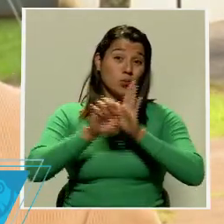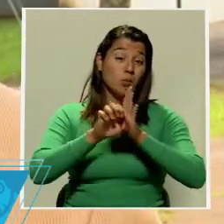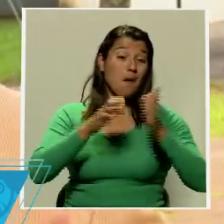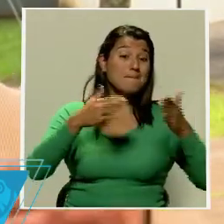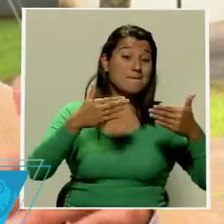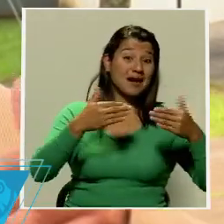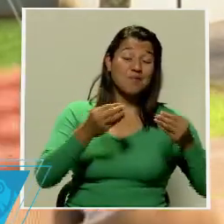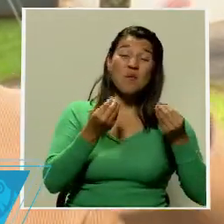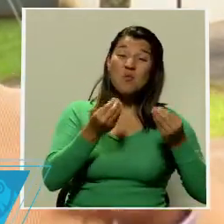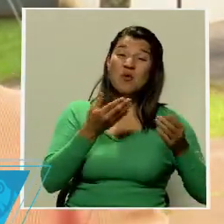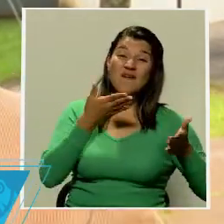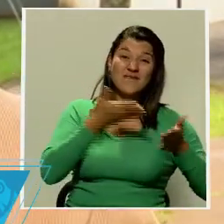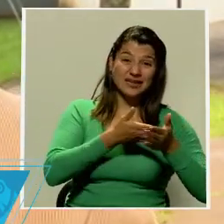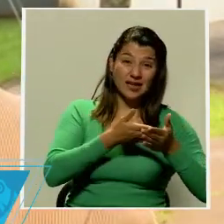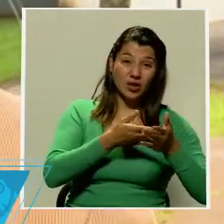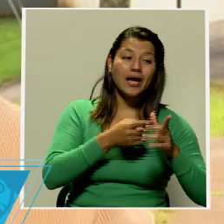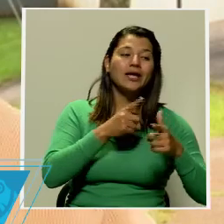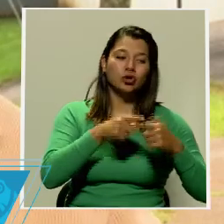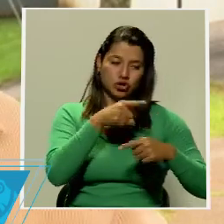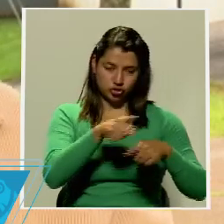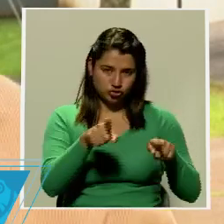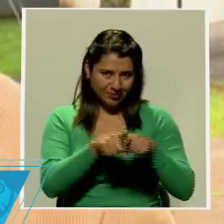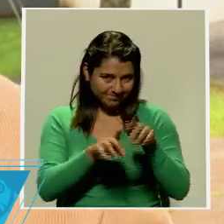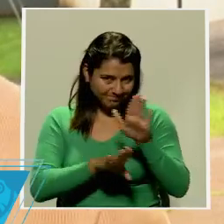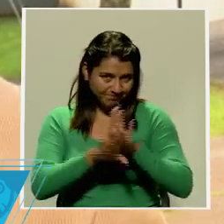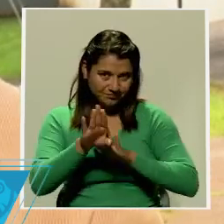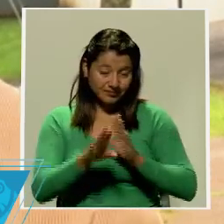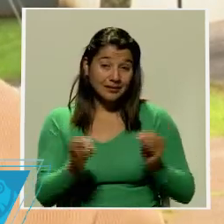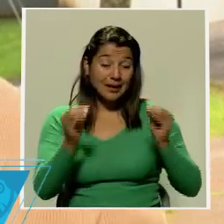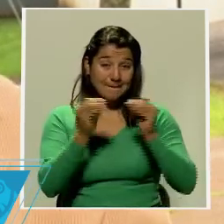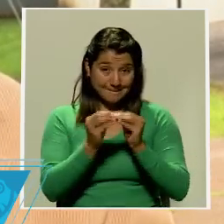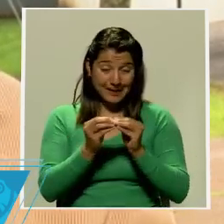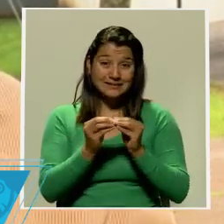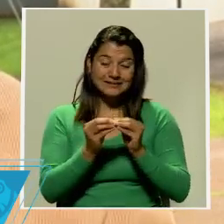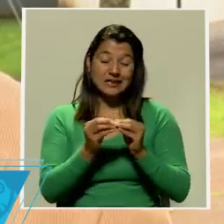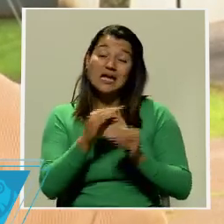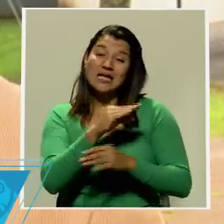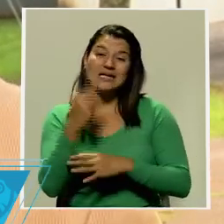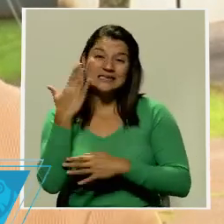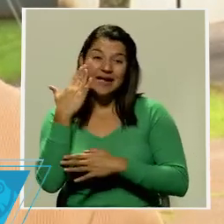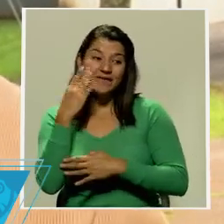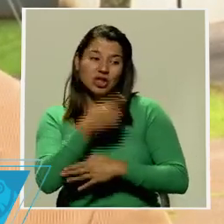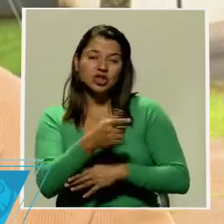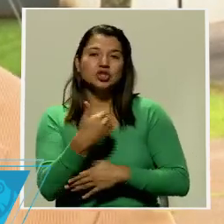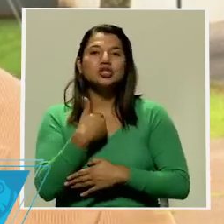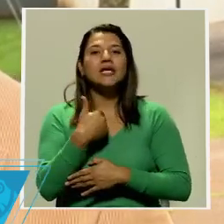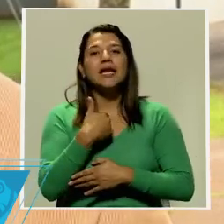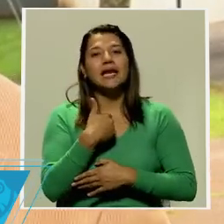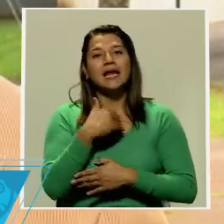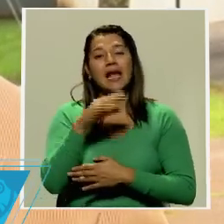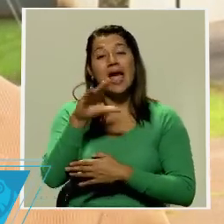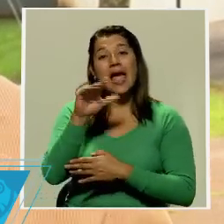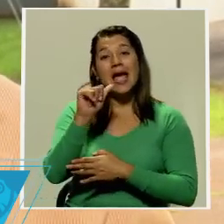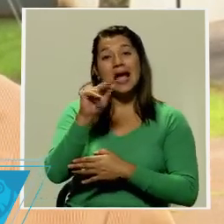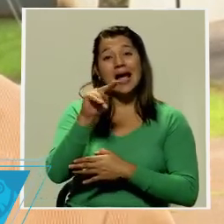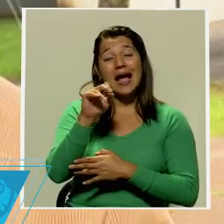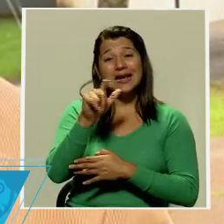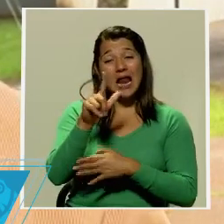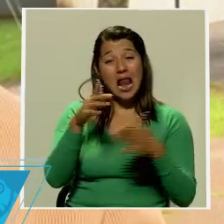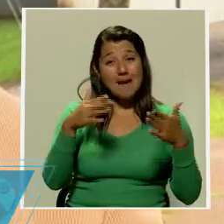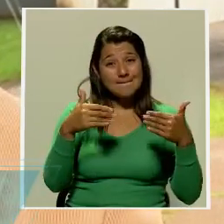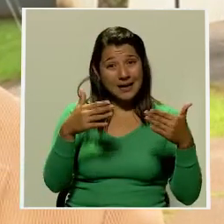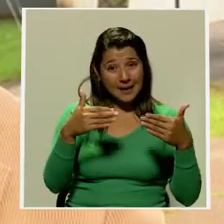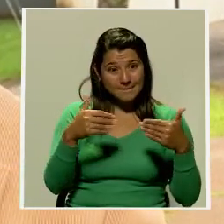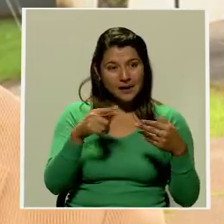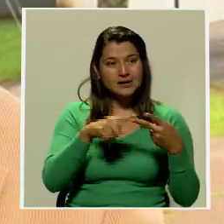cayó y por lo tanto va a ser también uno de los que más se va a recuperar, también tomando en cuenta que tienen el Canal de Panamá, que tienen un centro financiero